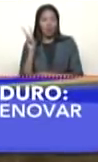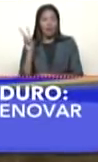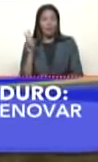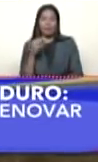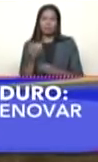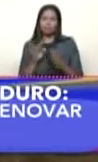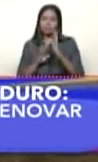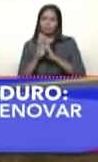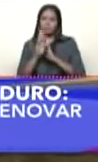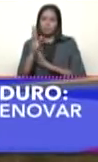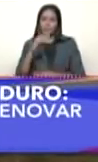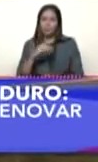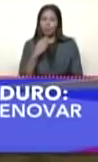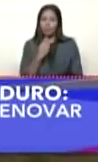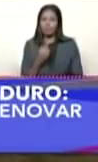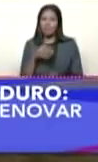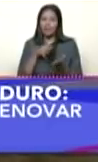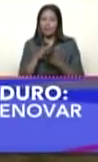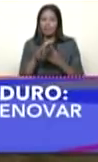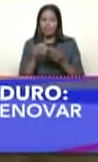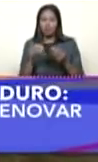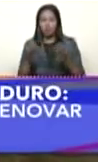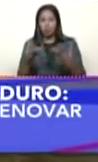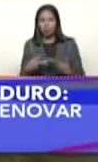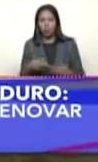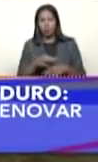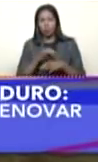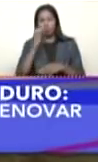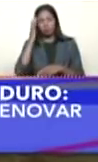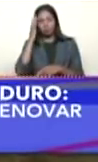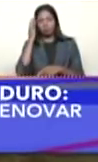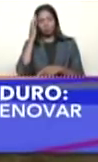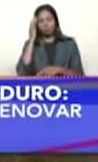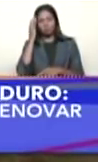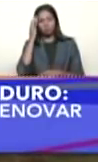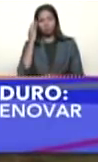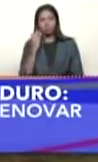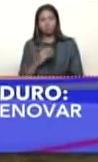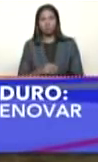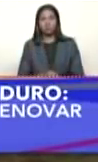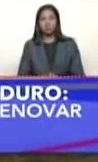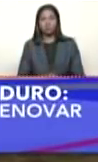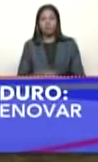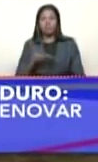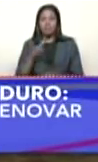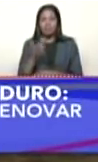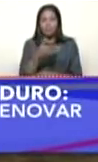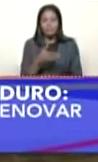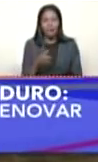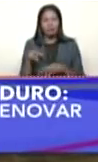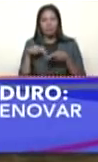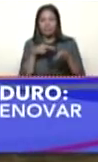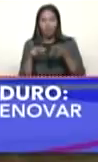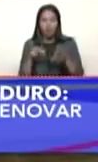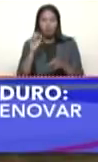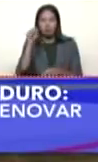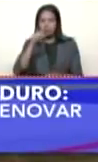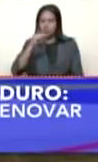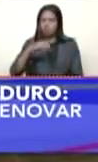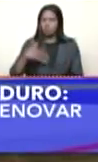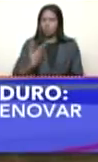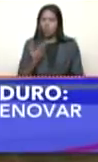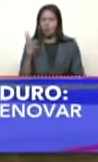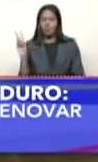Mayré, la garantía de la proteína animal, desde el mar, desde los ríos, sí se puede,